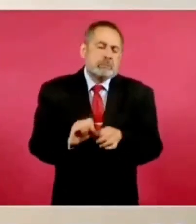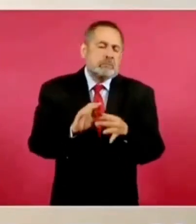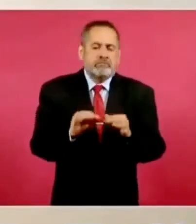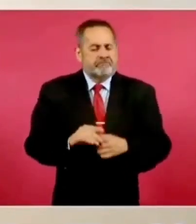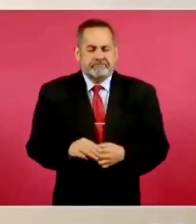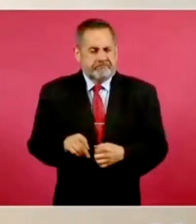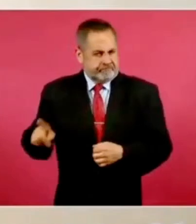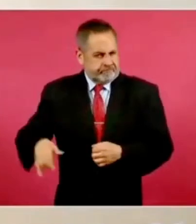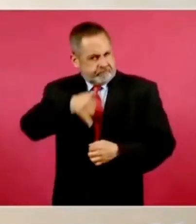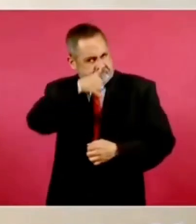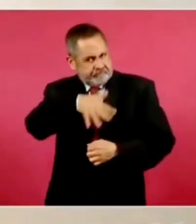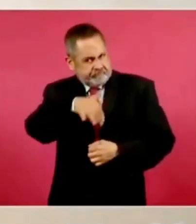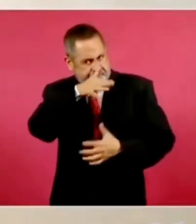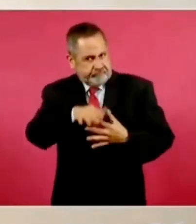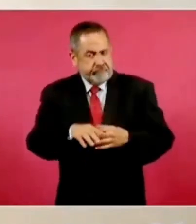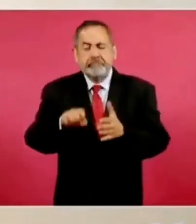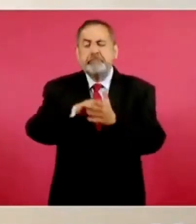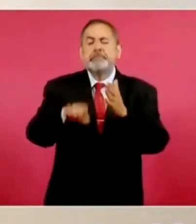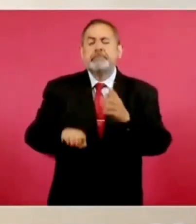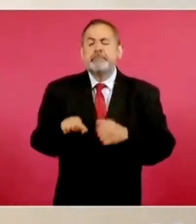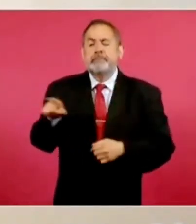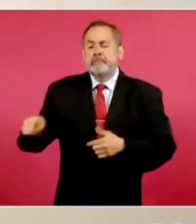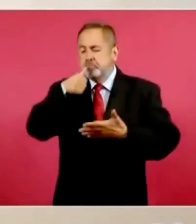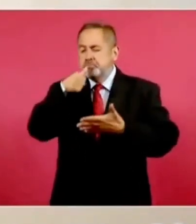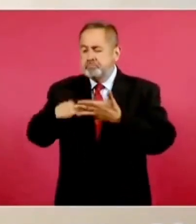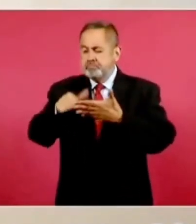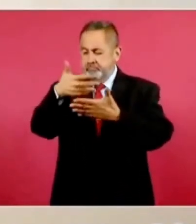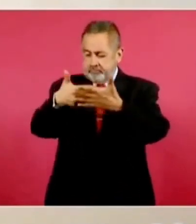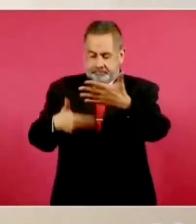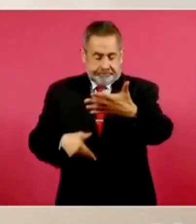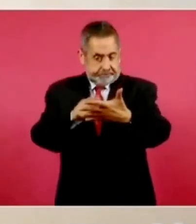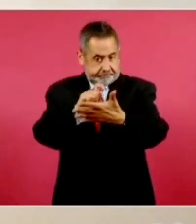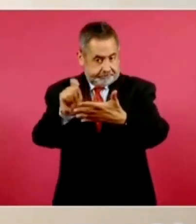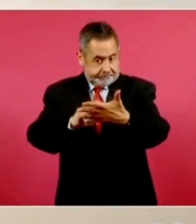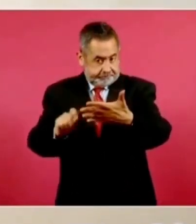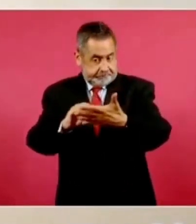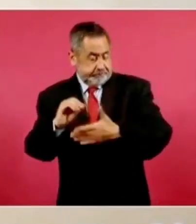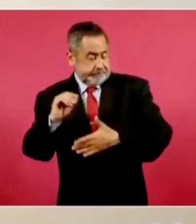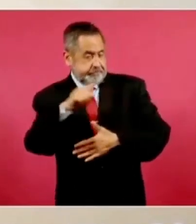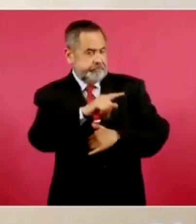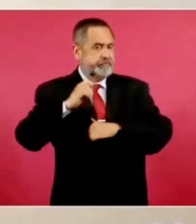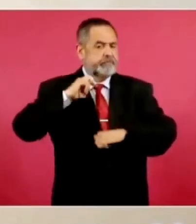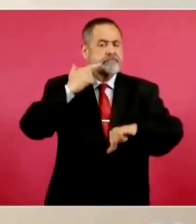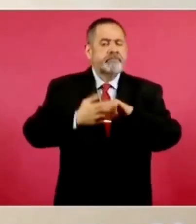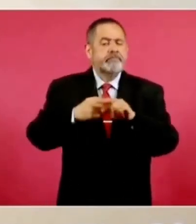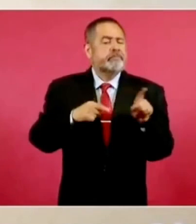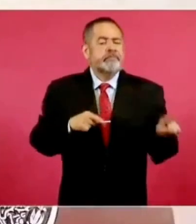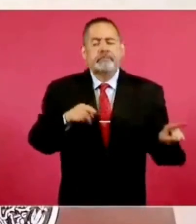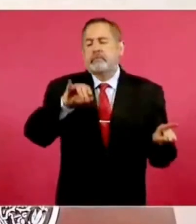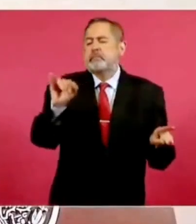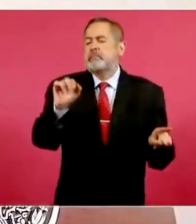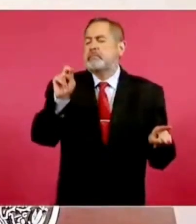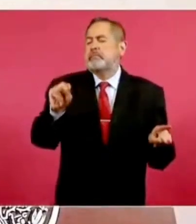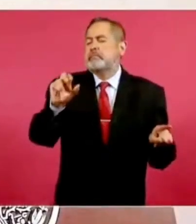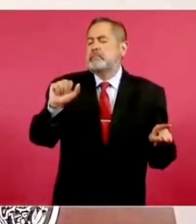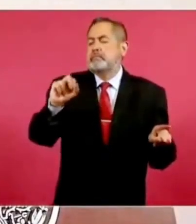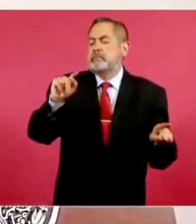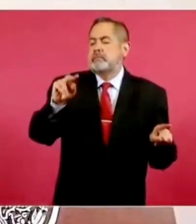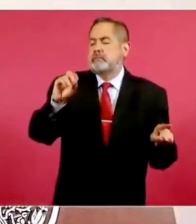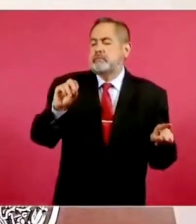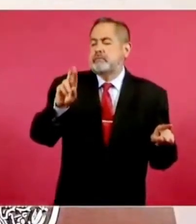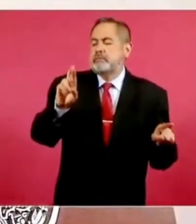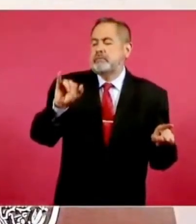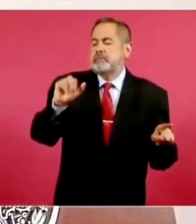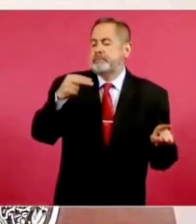ejemplo, en una de sus cartas al intendente Juan Antonio